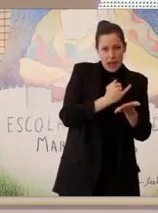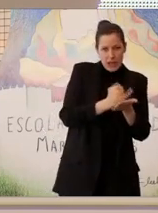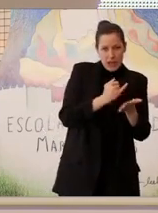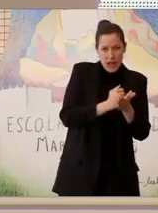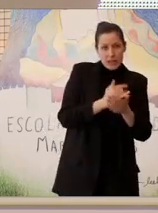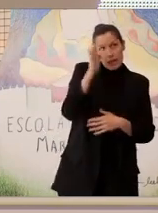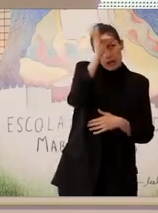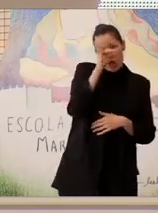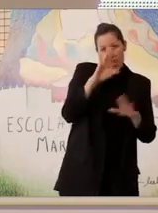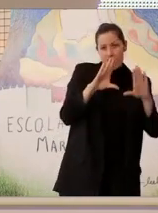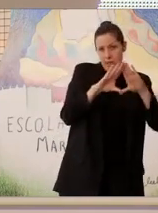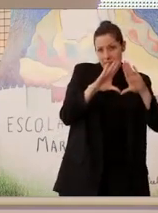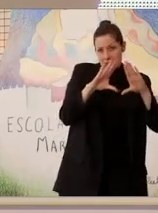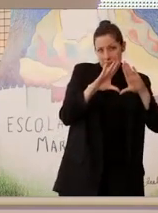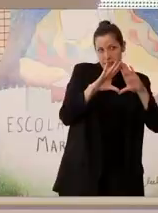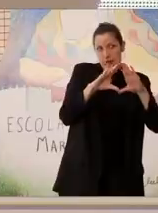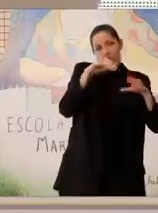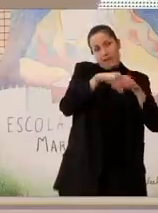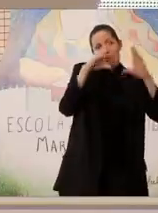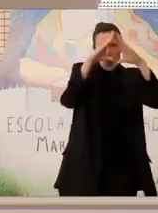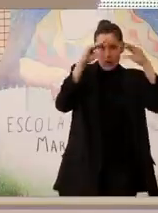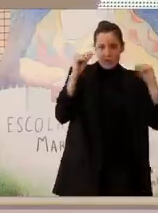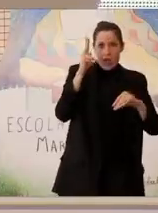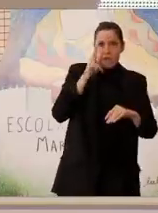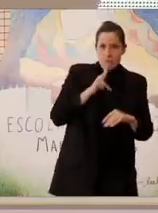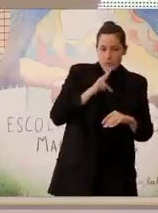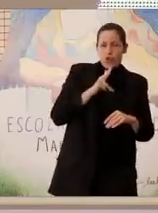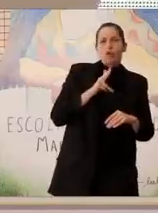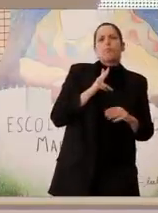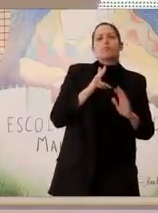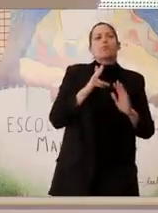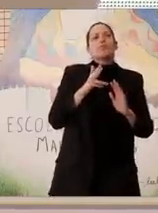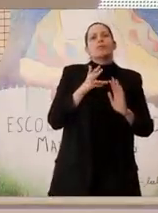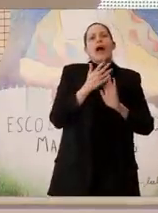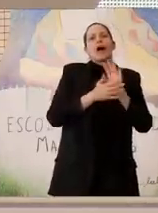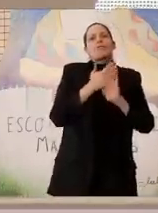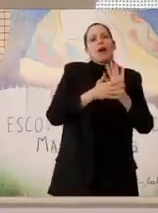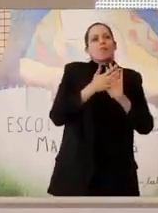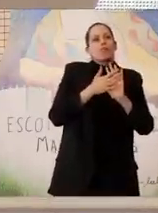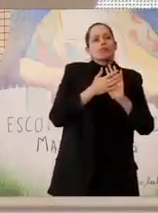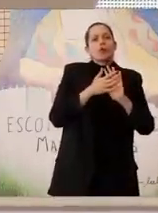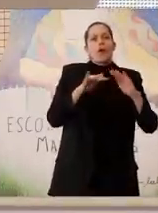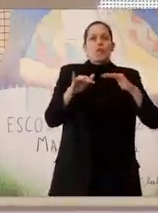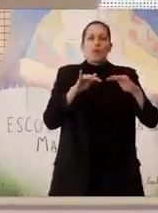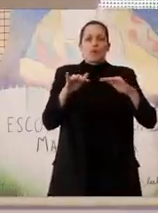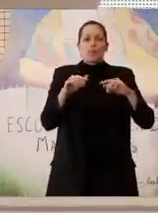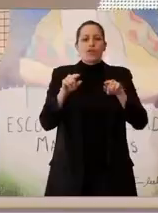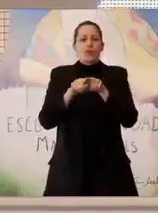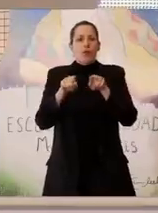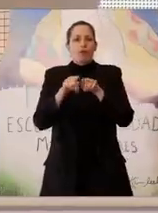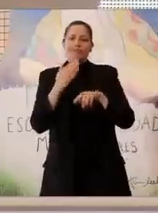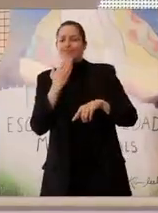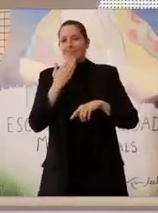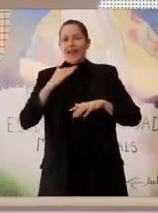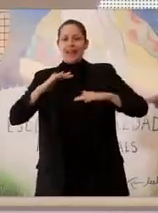teoría feminista de la Universidad de Vigo, que ella dirige, ella hablaba de ese movimiento sísmico, ¿no? Yo creo que hay que contagiarse de ese movimiento sísmico, y